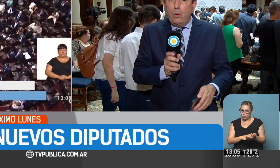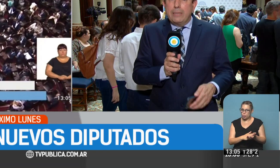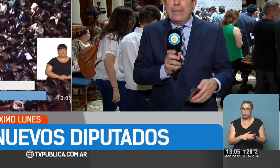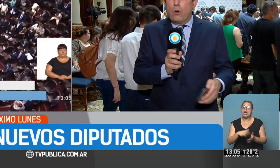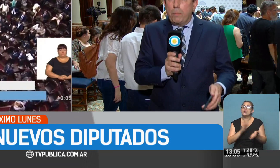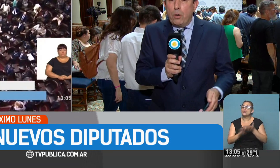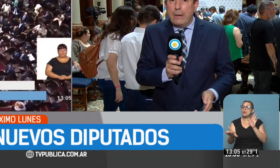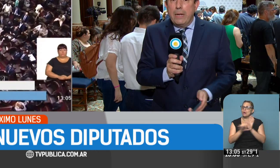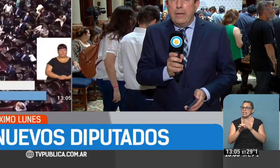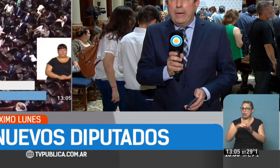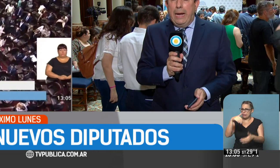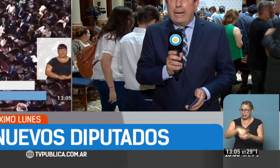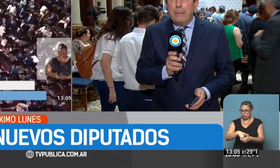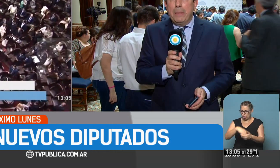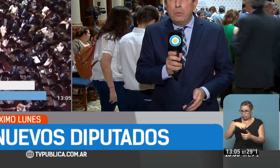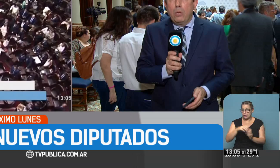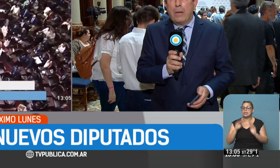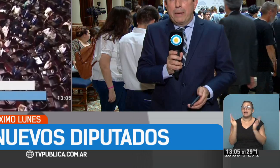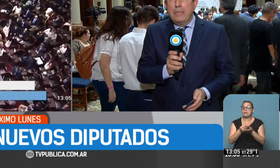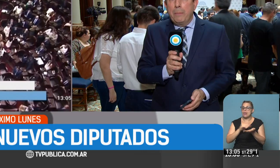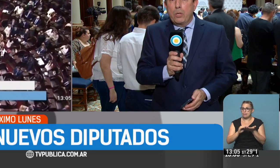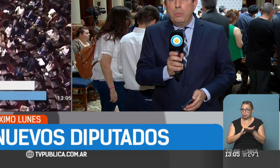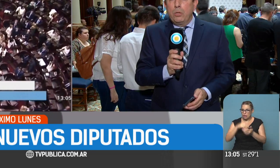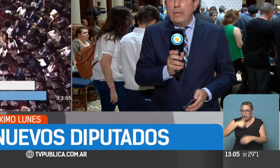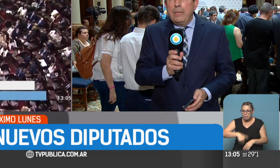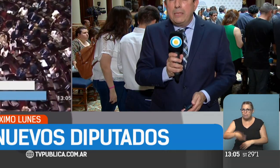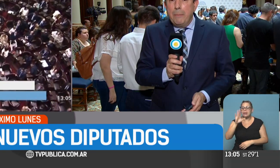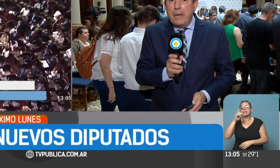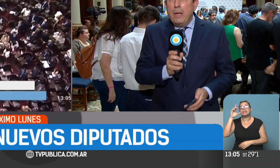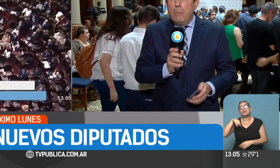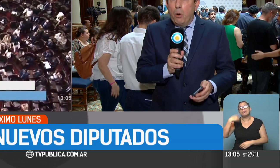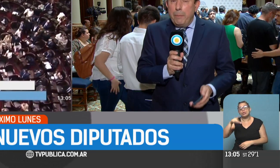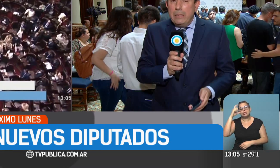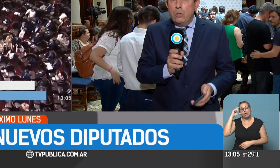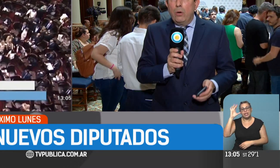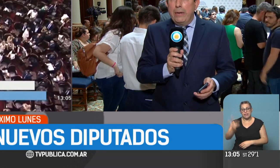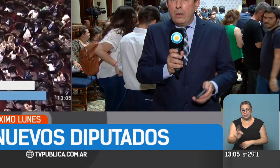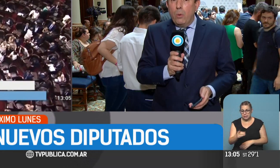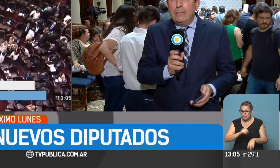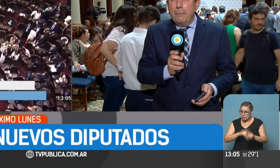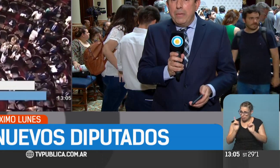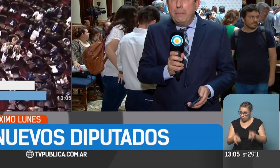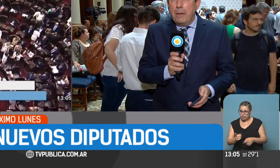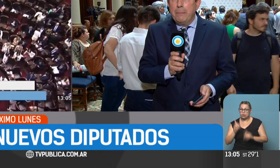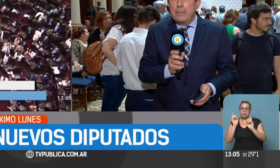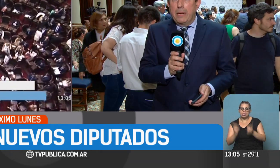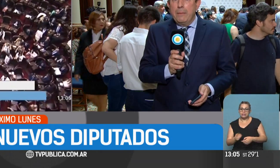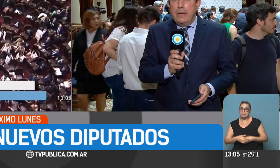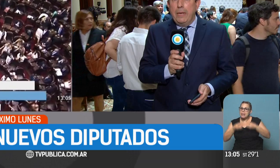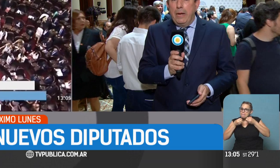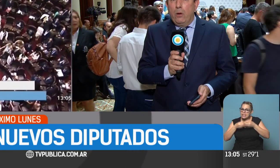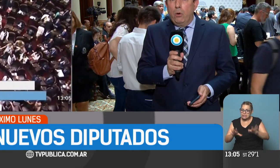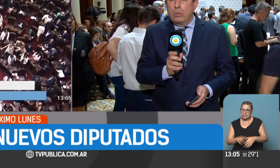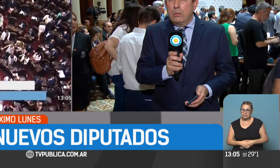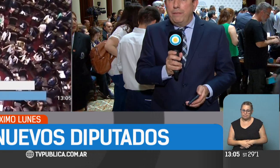legisladores se incorporan a la Cámara de Diputados a partir del próximo 10 de diciembre, momento en el cual también van a empezar